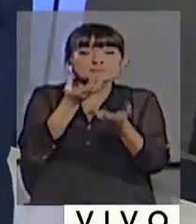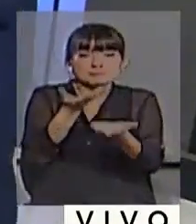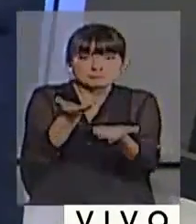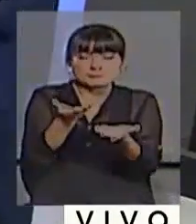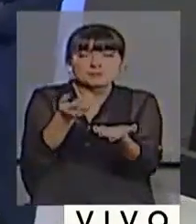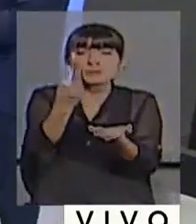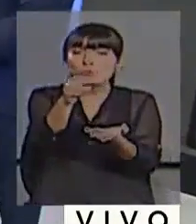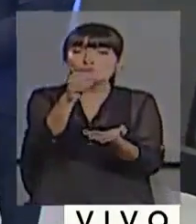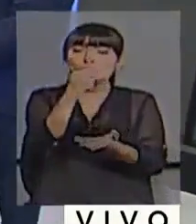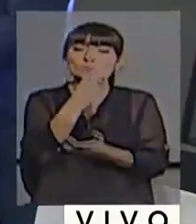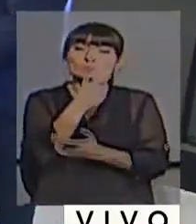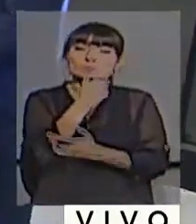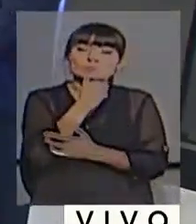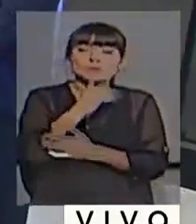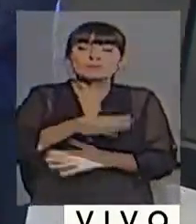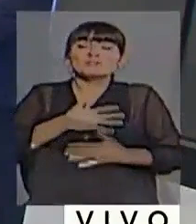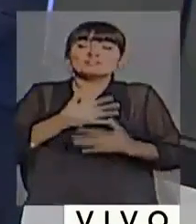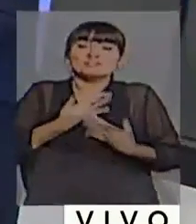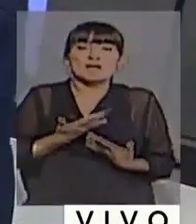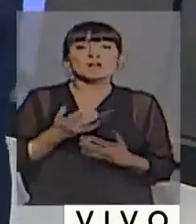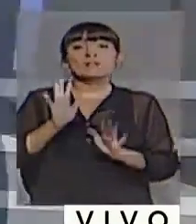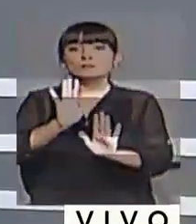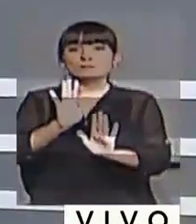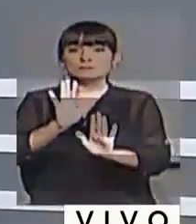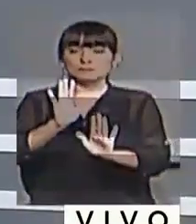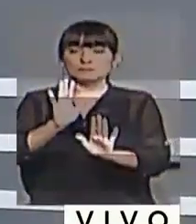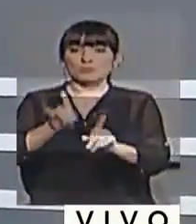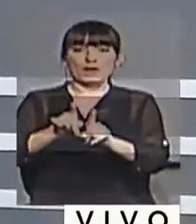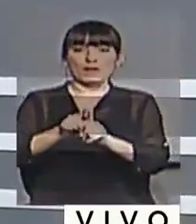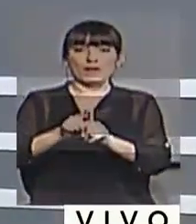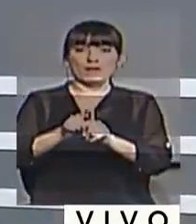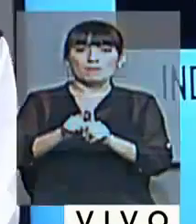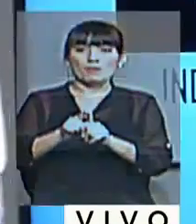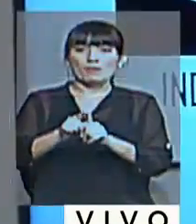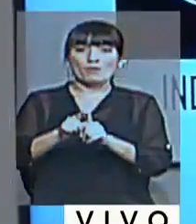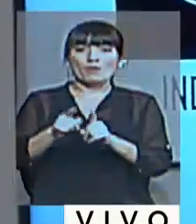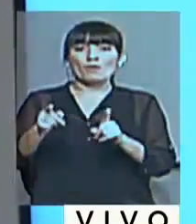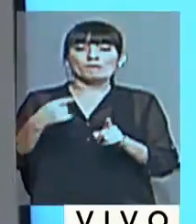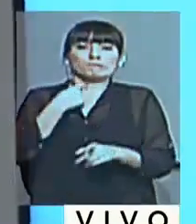Exprésese de acuerdo a sus inquietudes emocionales. A todo esto no le echan bala, ¿eh?